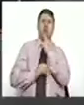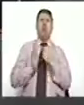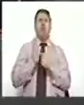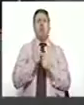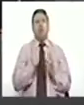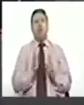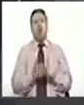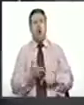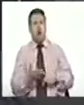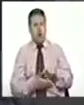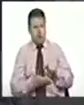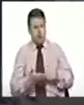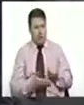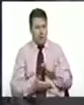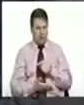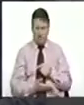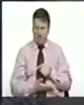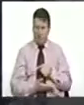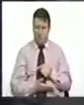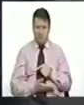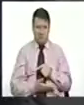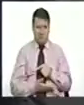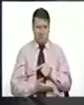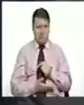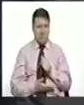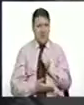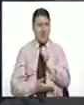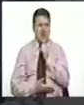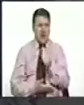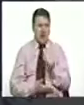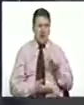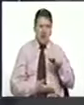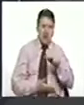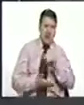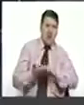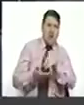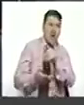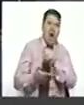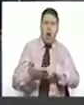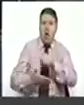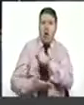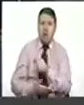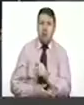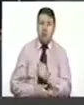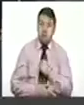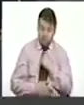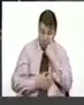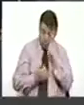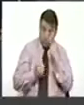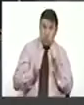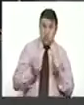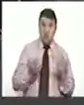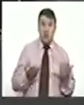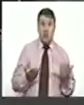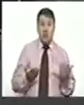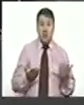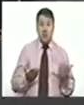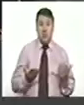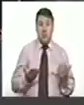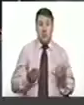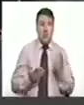Un contrato, esa no era la parte más crítica de la carretera, etcétera. Y a uno le preocupa mucho que